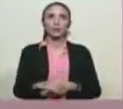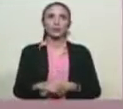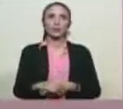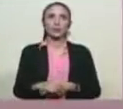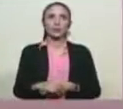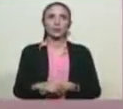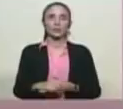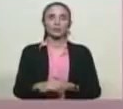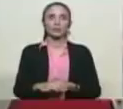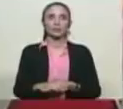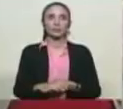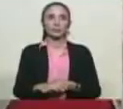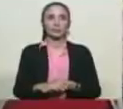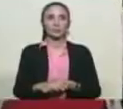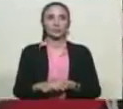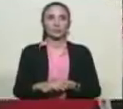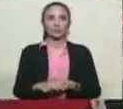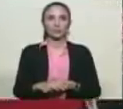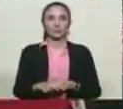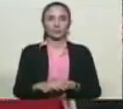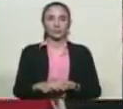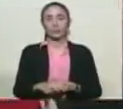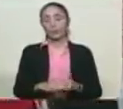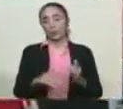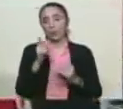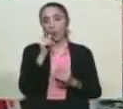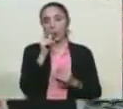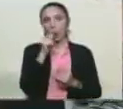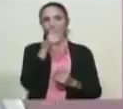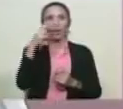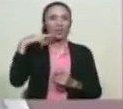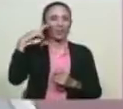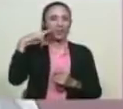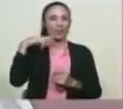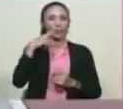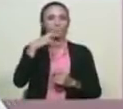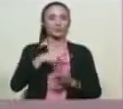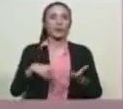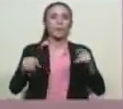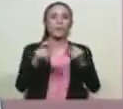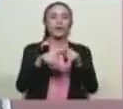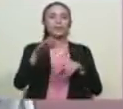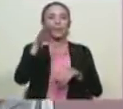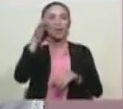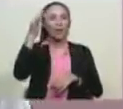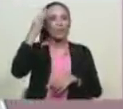hombre humilde. El Sócrates negro lo llaman, un filósofo.